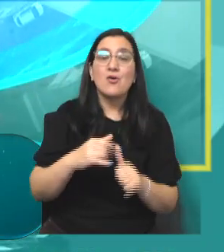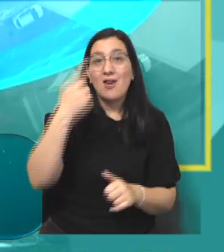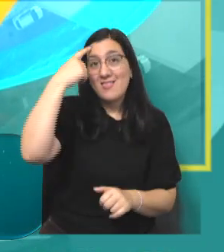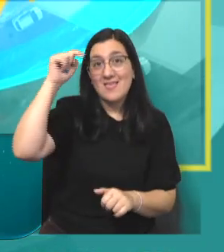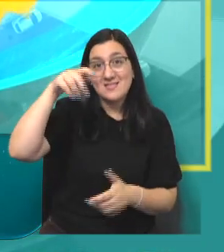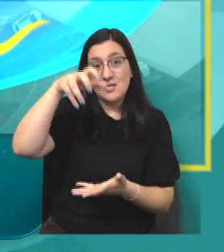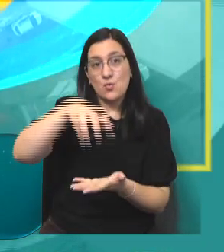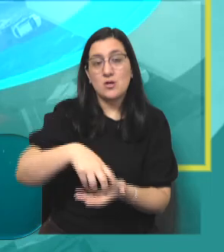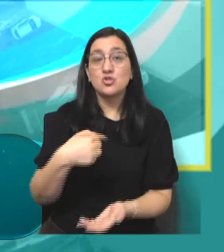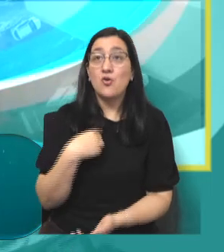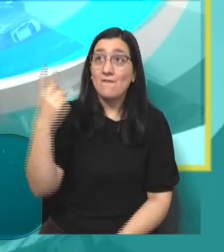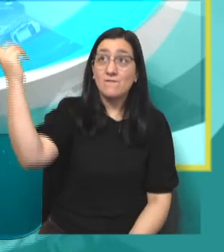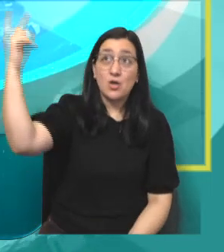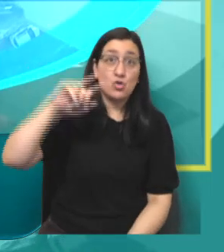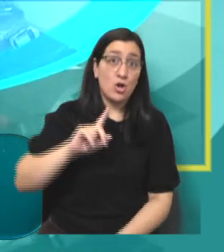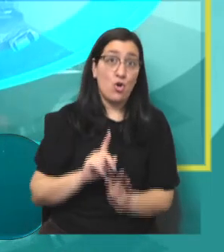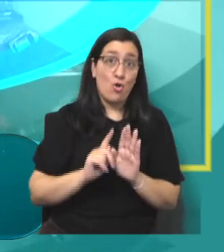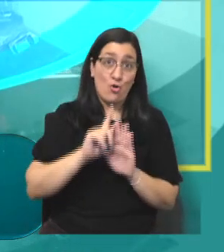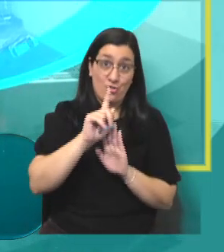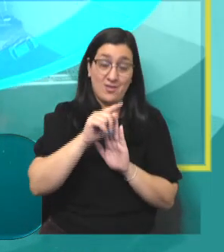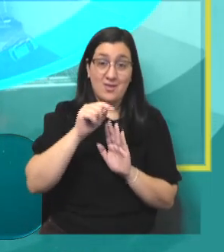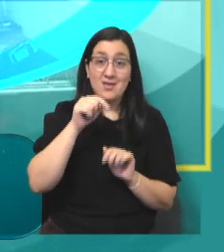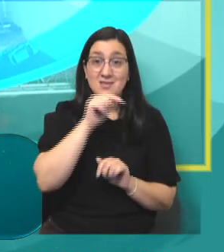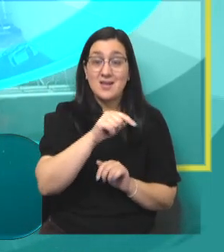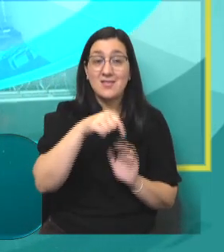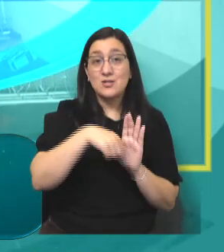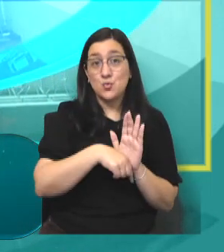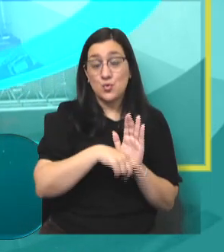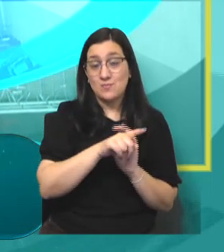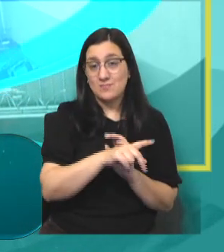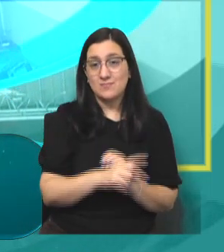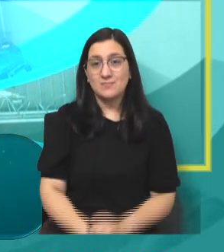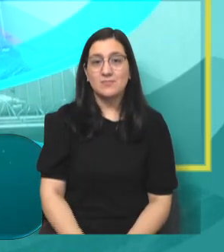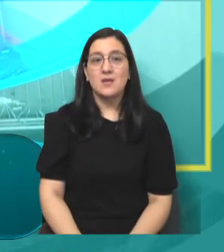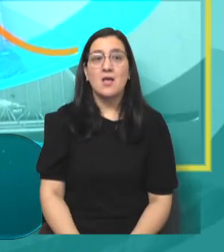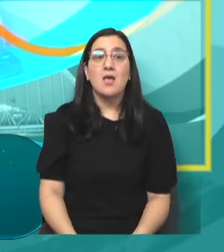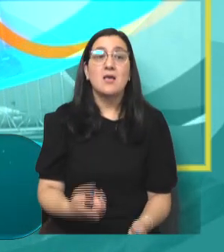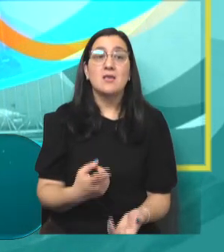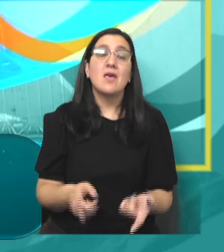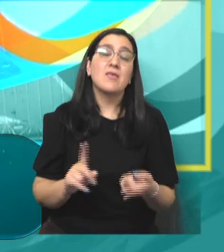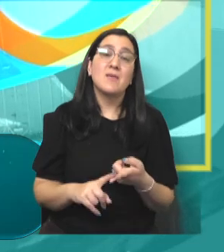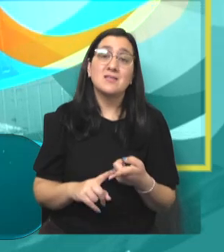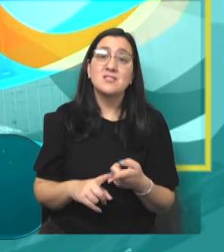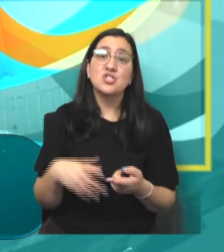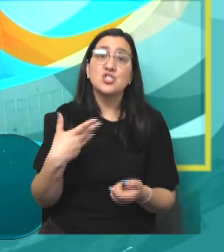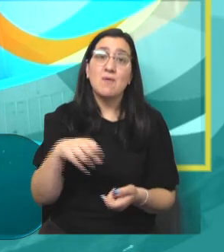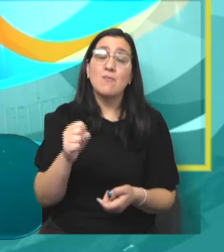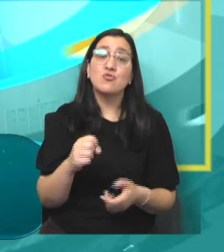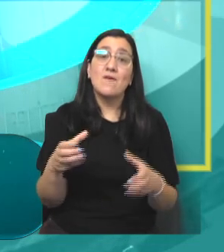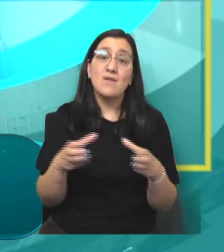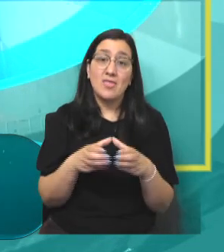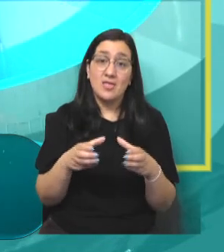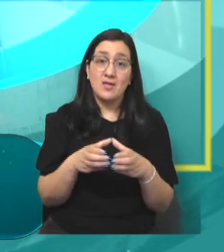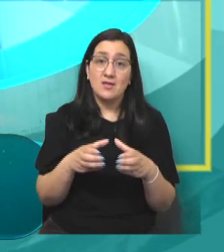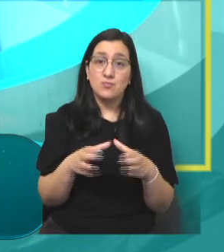¿no? Yo vengo del norte y Diego aquí del sur. Y además vamos con banda, vamos a estar con banda,